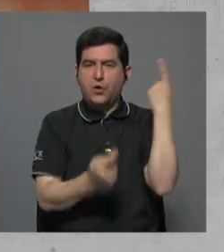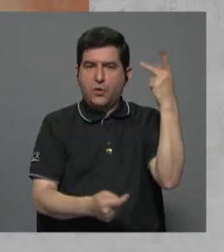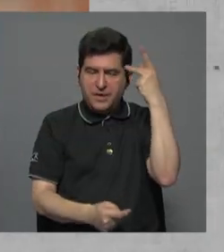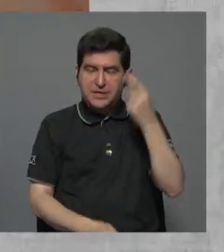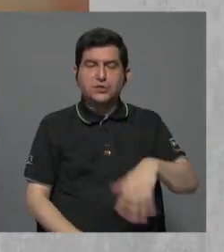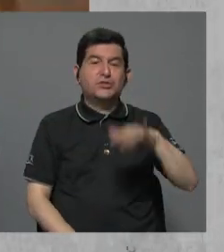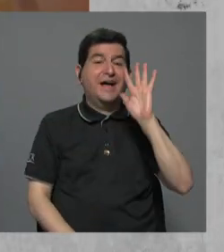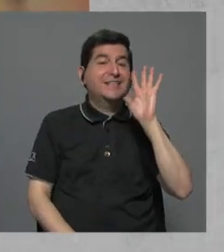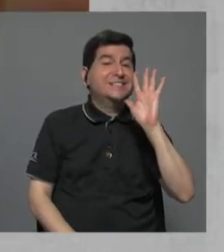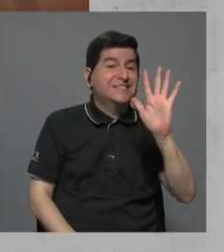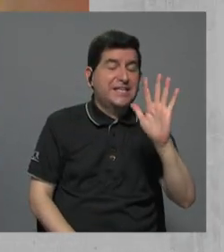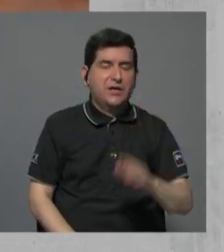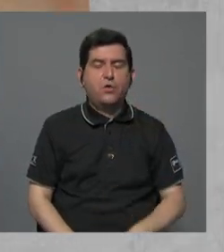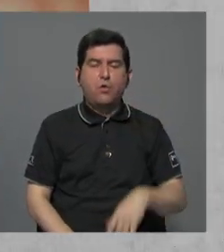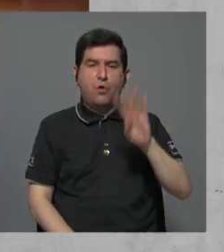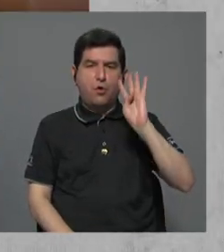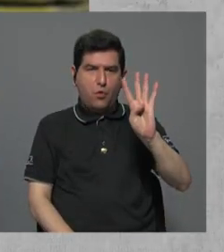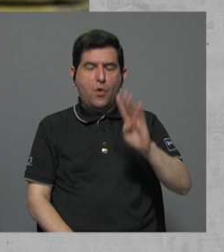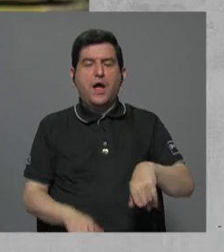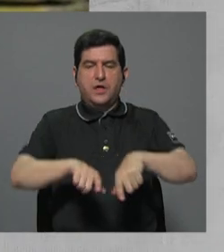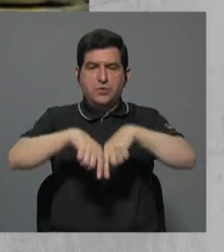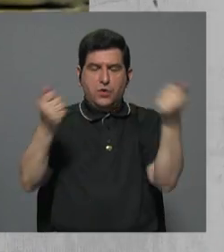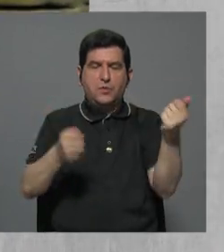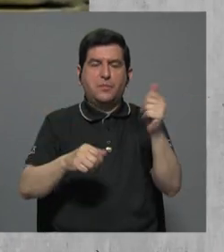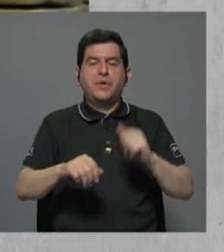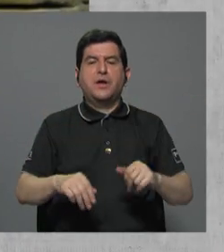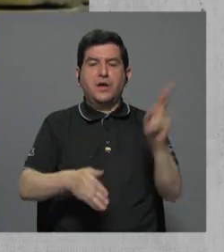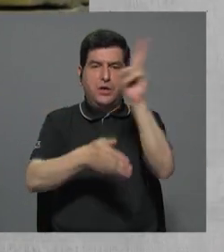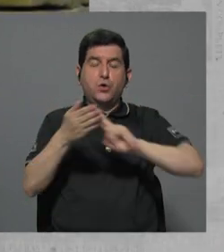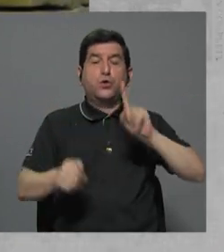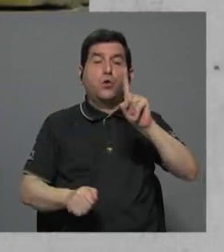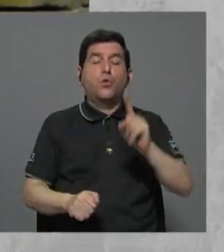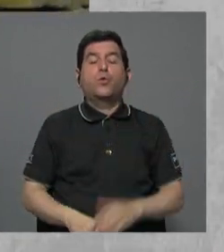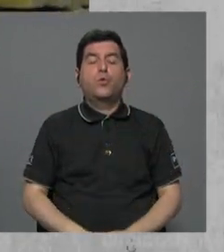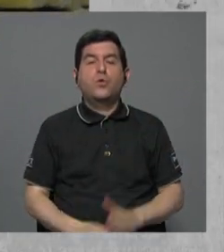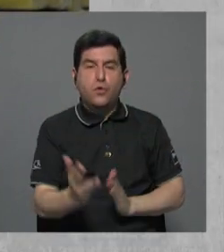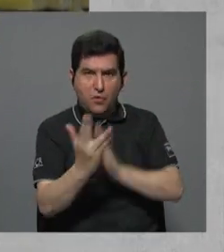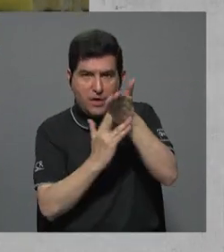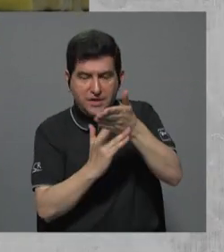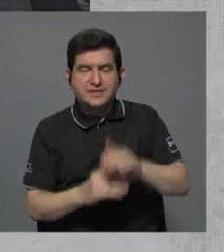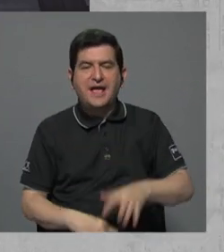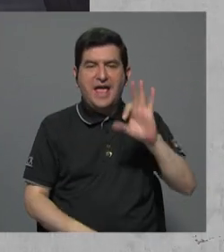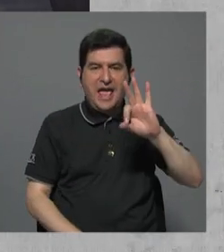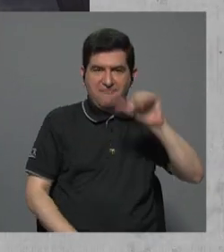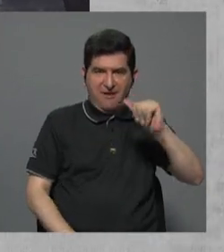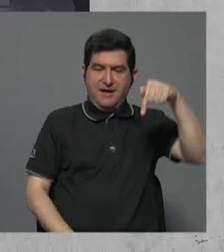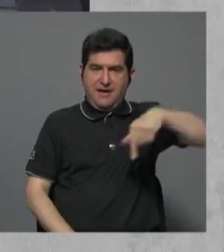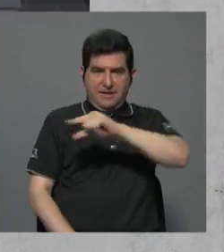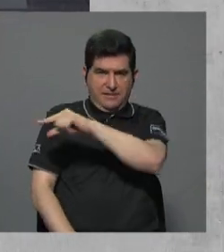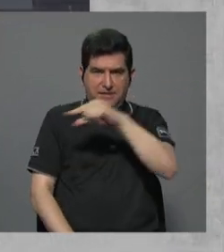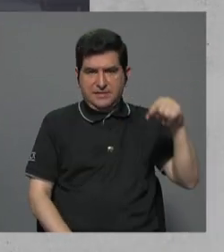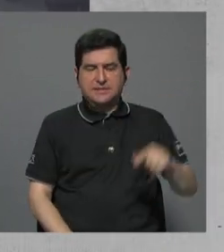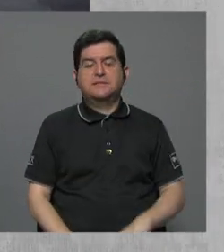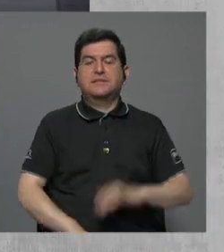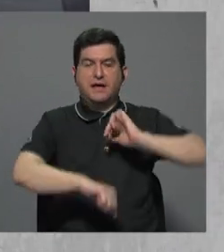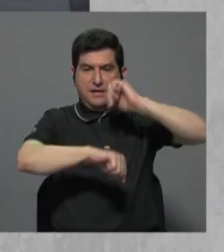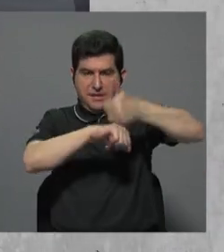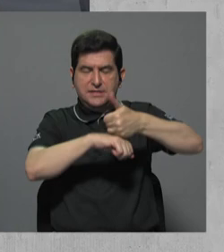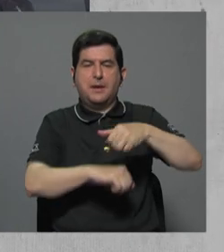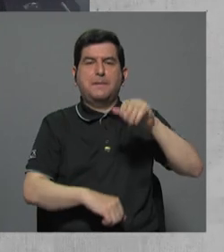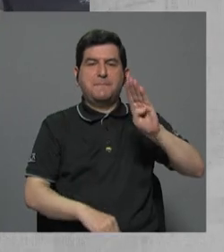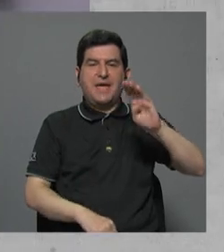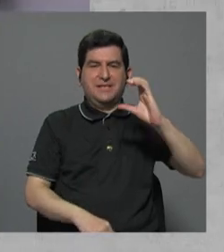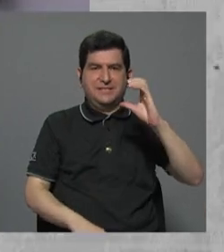partidos políticos cuatro que consigna el semanario universidad su nota y uno que recientemente accedió a fondos que es el frente amplio que esta semana concreto pues con el